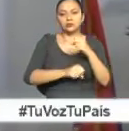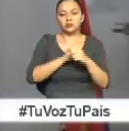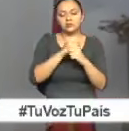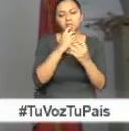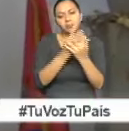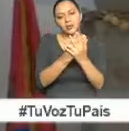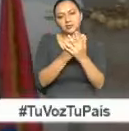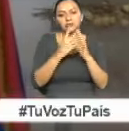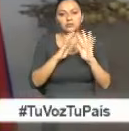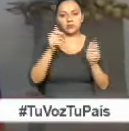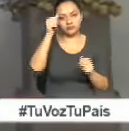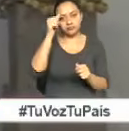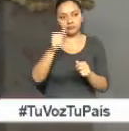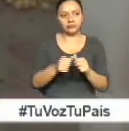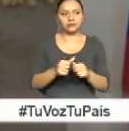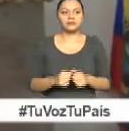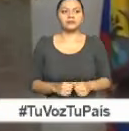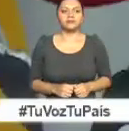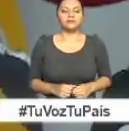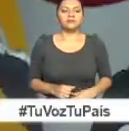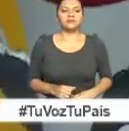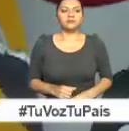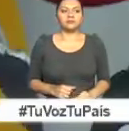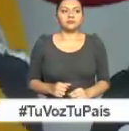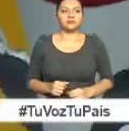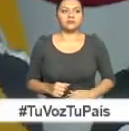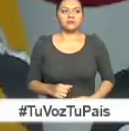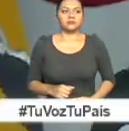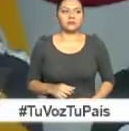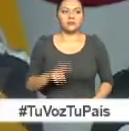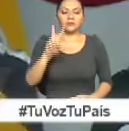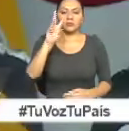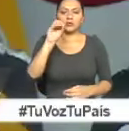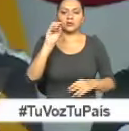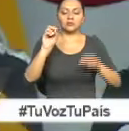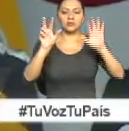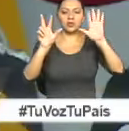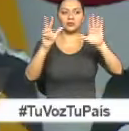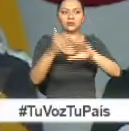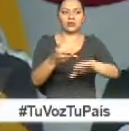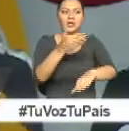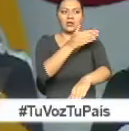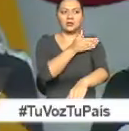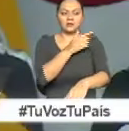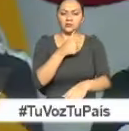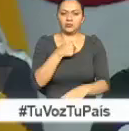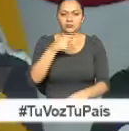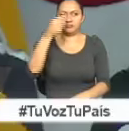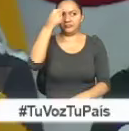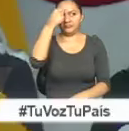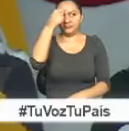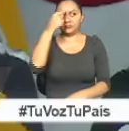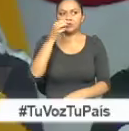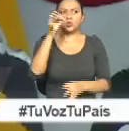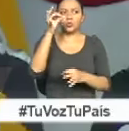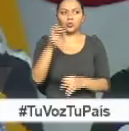el expenal. En el 2008 me llamó la atención algo. El guía del